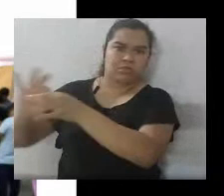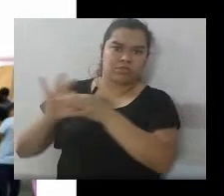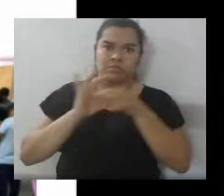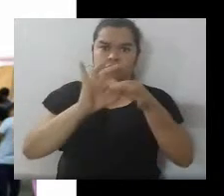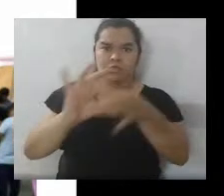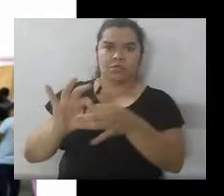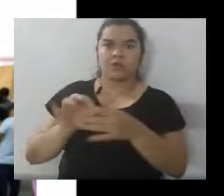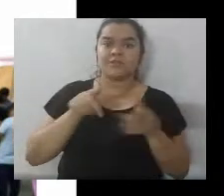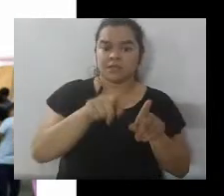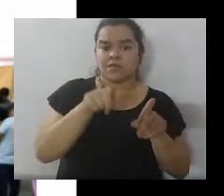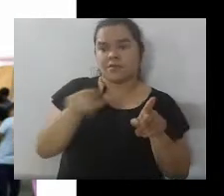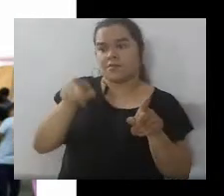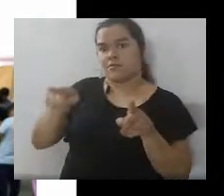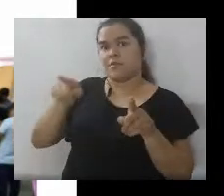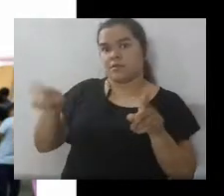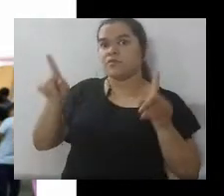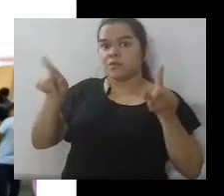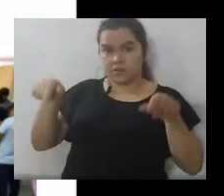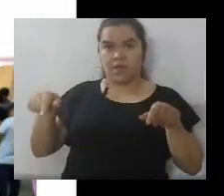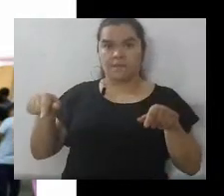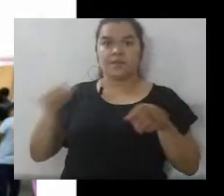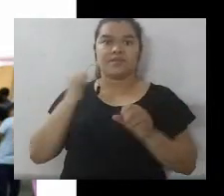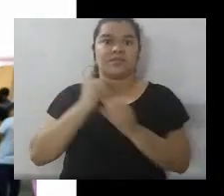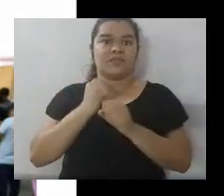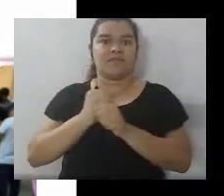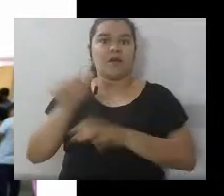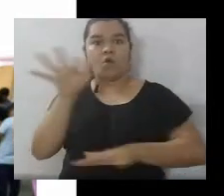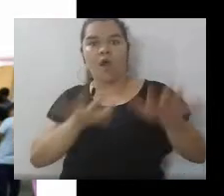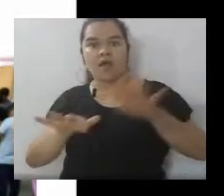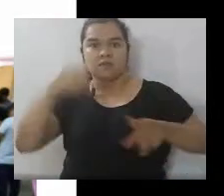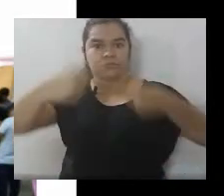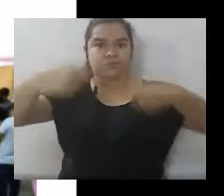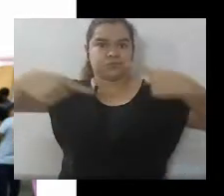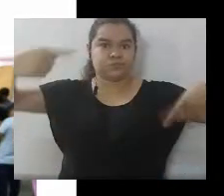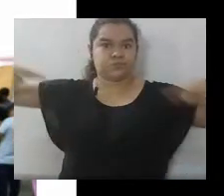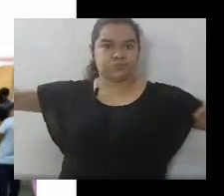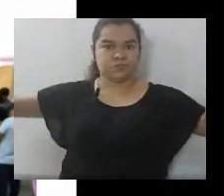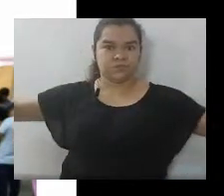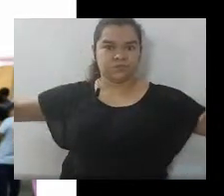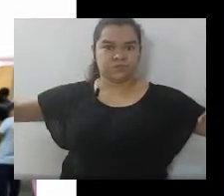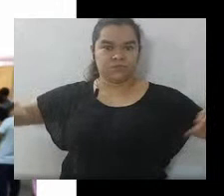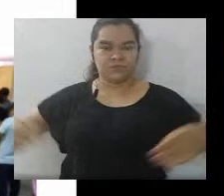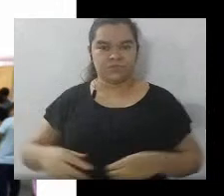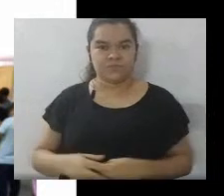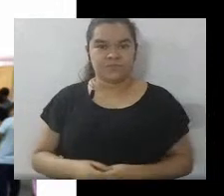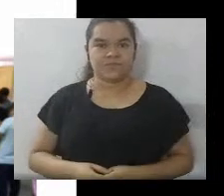Así que tenemos también ahí un gran panorama de actividad laboral.